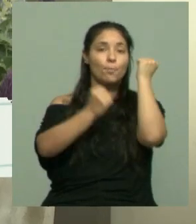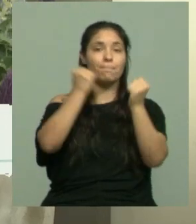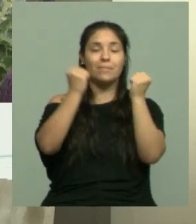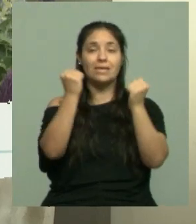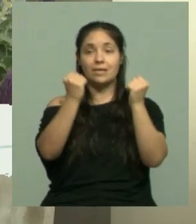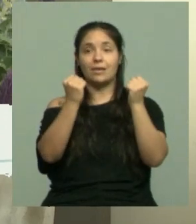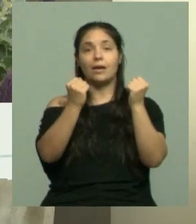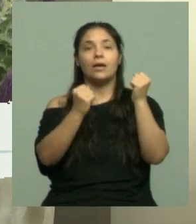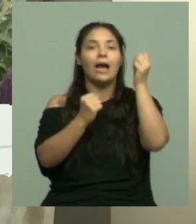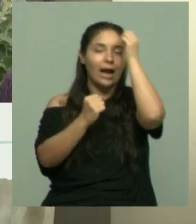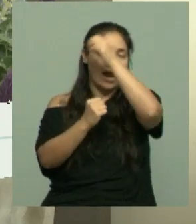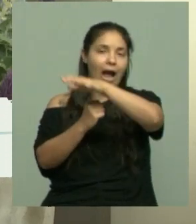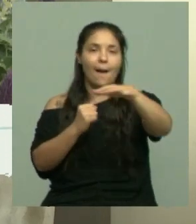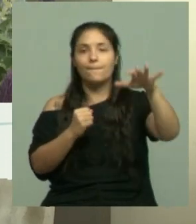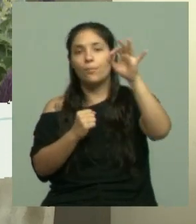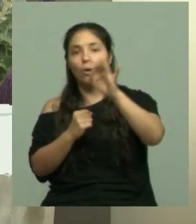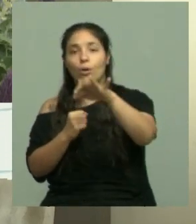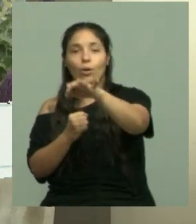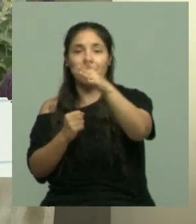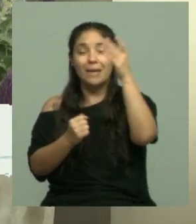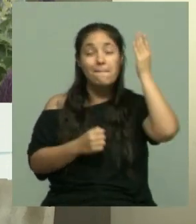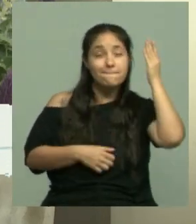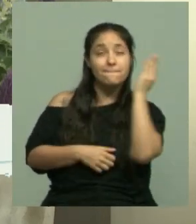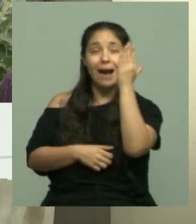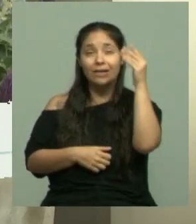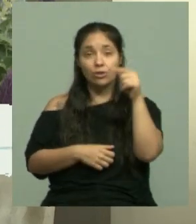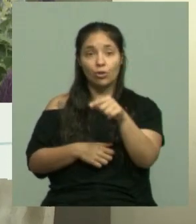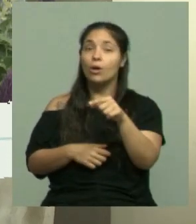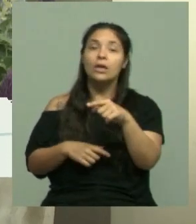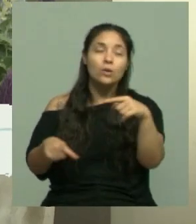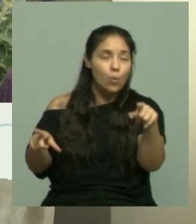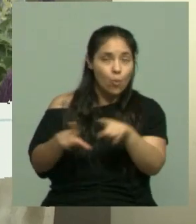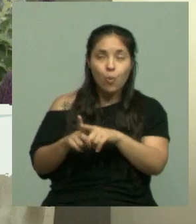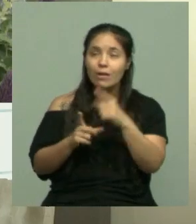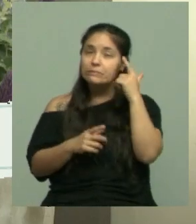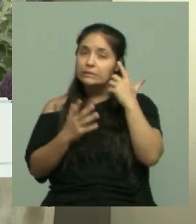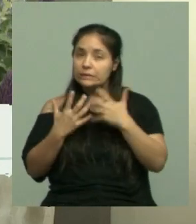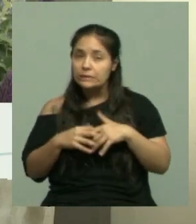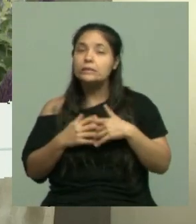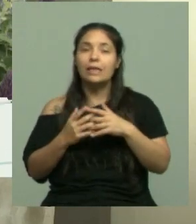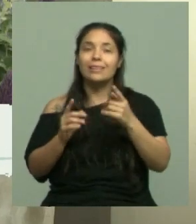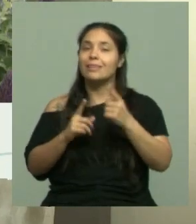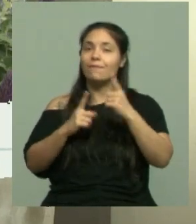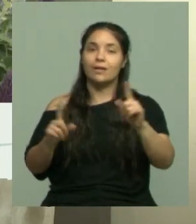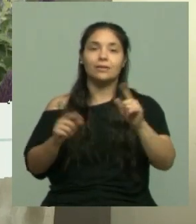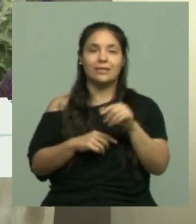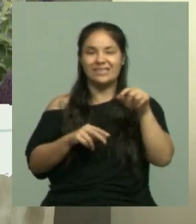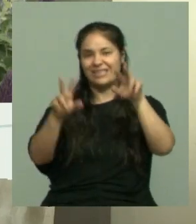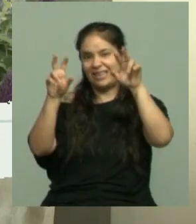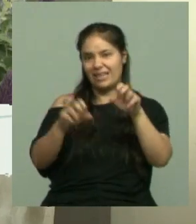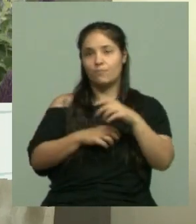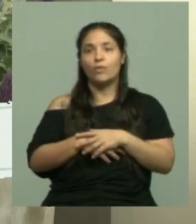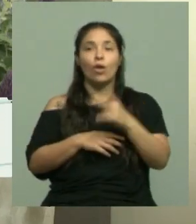la agroeconomía europea no va a ser como el que piensan muchos. Digo, uno de los tantos temas. ¿Qué otros temas se pueden destacar de